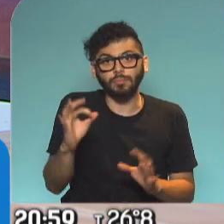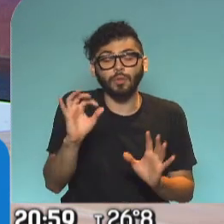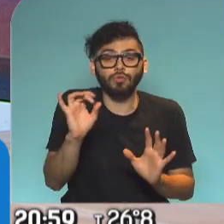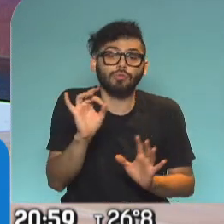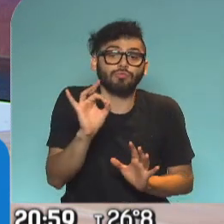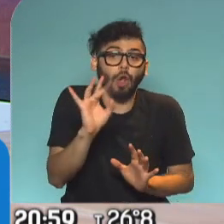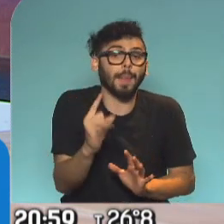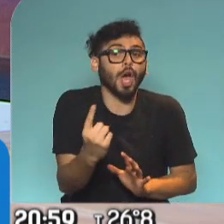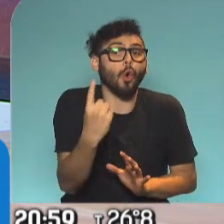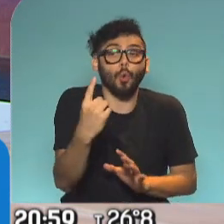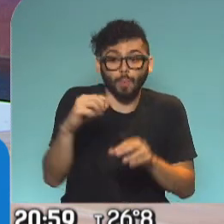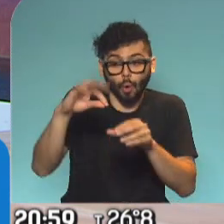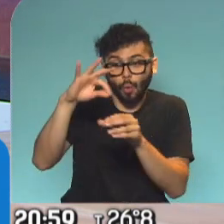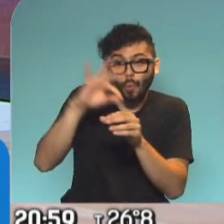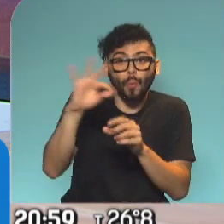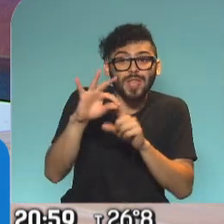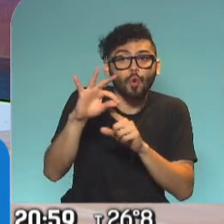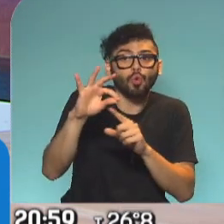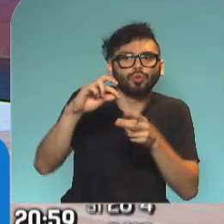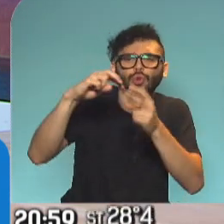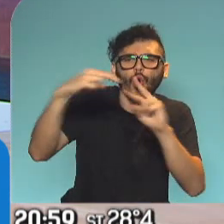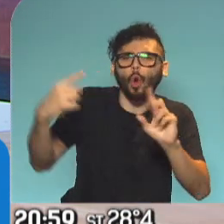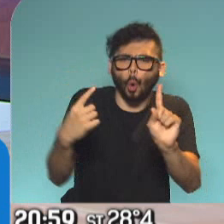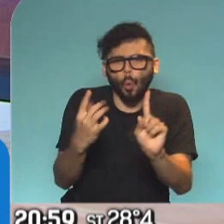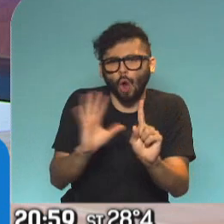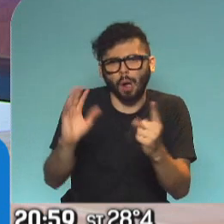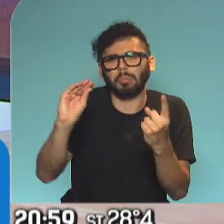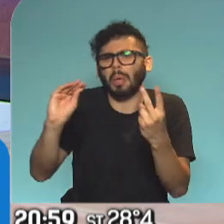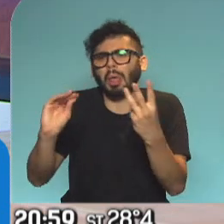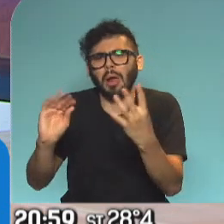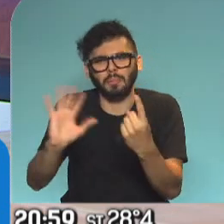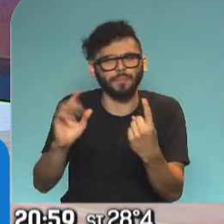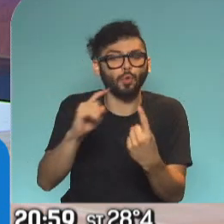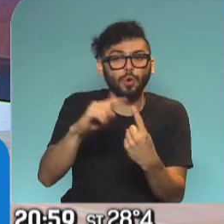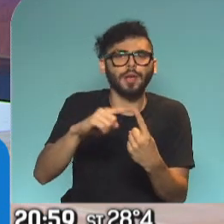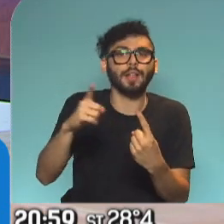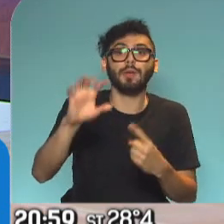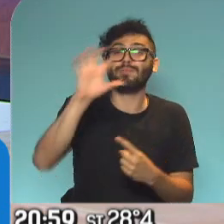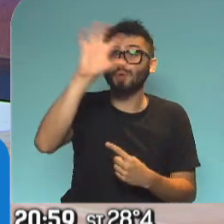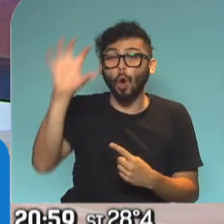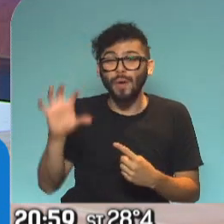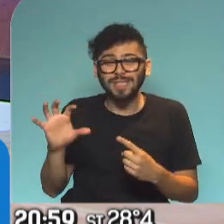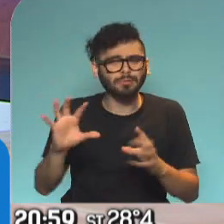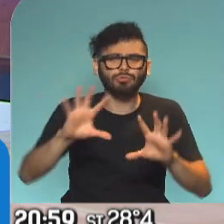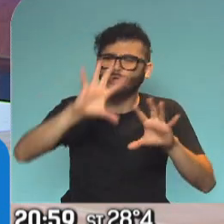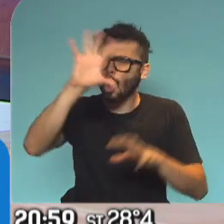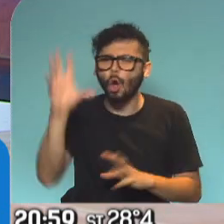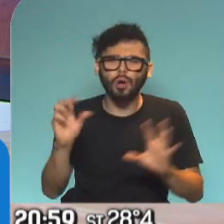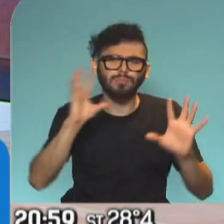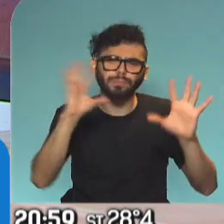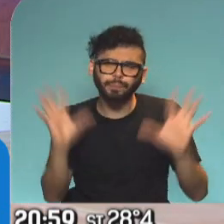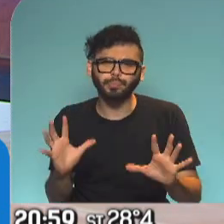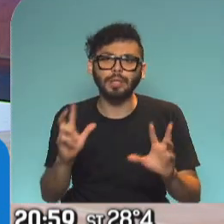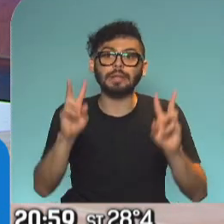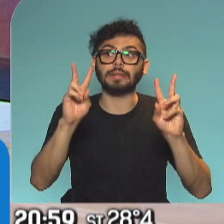se quiere, que llegó del COVID-19, y está poniéndose a punto todo el sistema en todas las provincias para arrancar mañana de manera simultánea